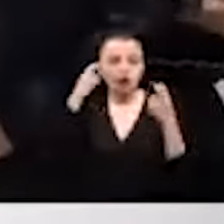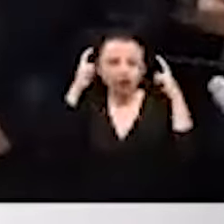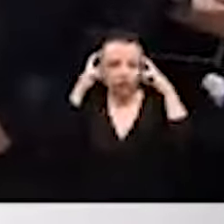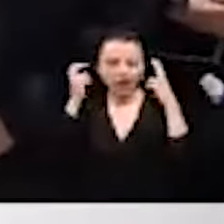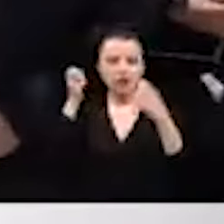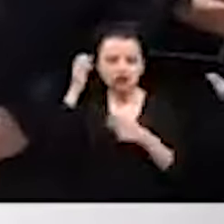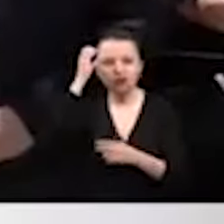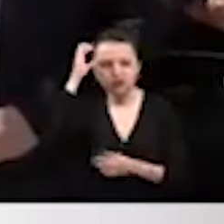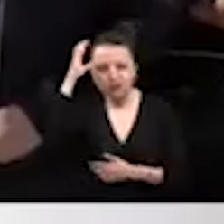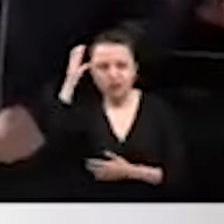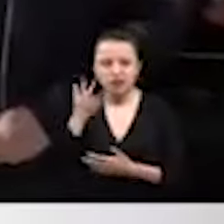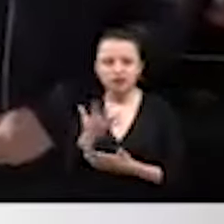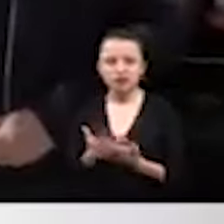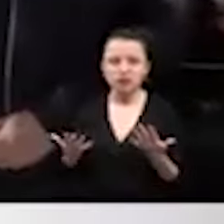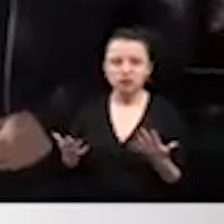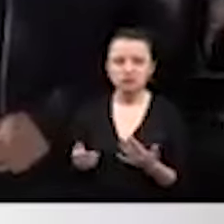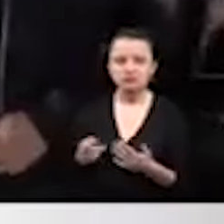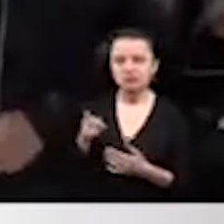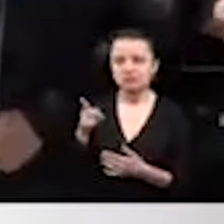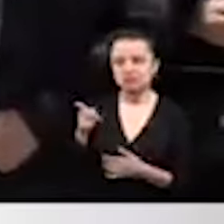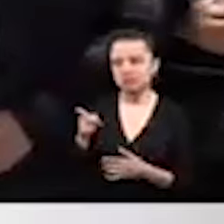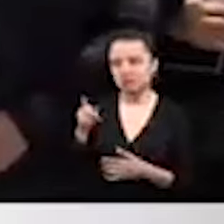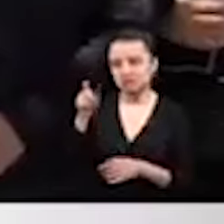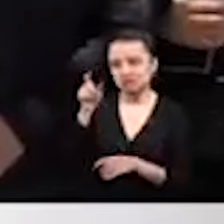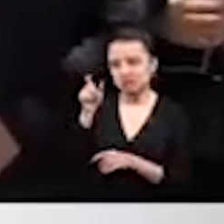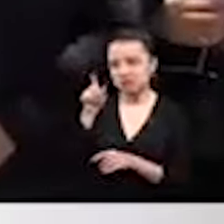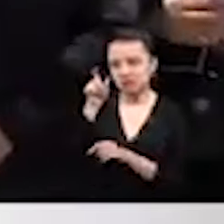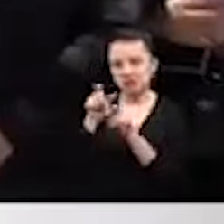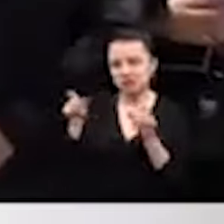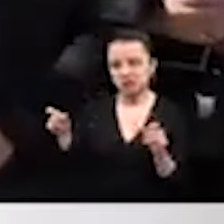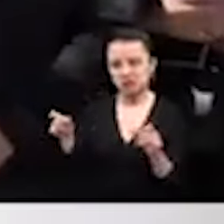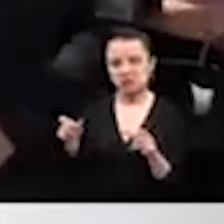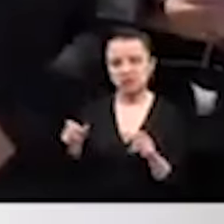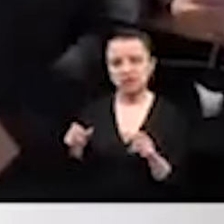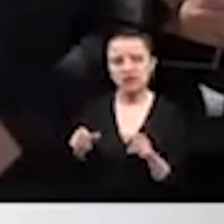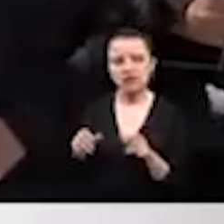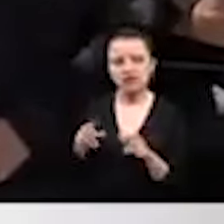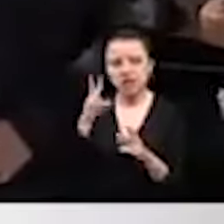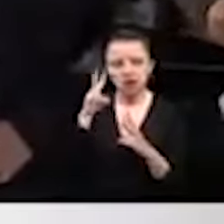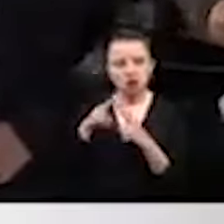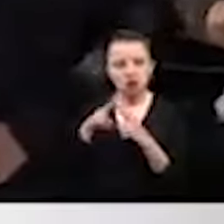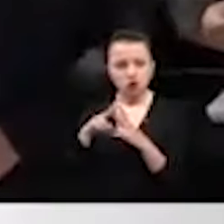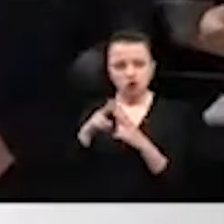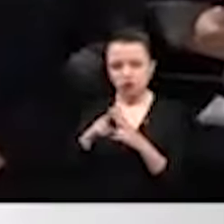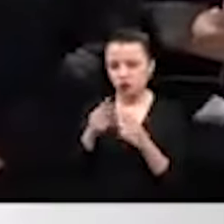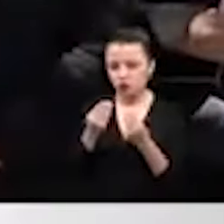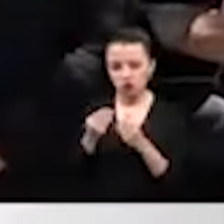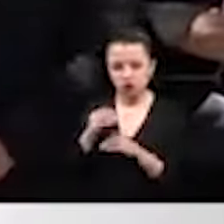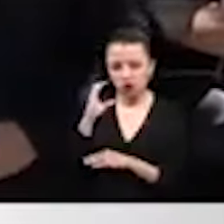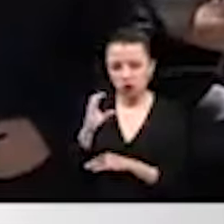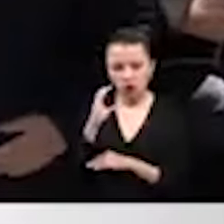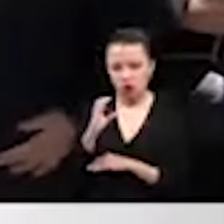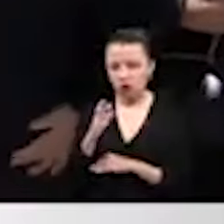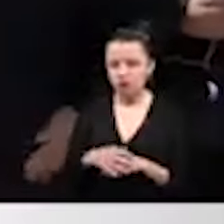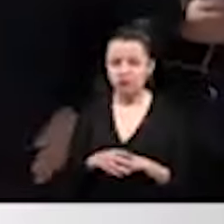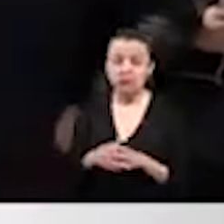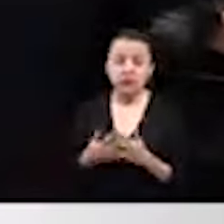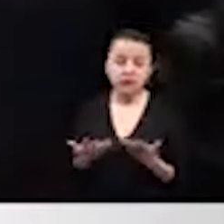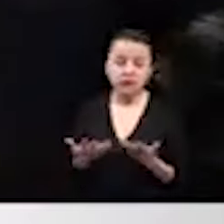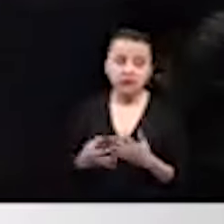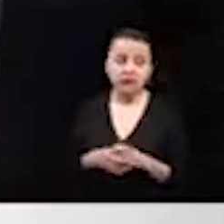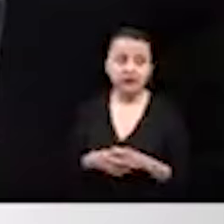Robinson, que tiene arraigo muy profundo con Colombia, colombianólogo, conoce como pocos el país